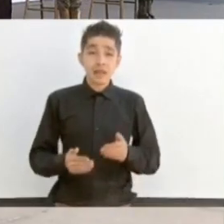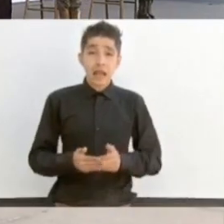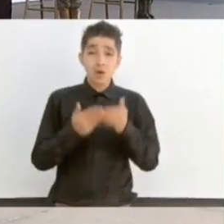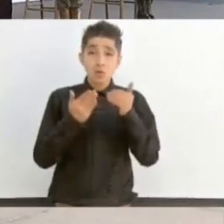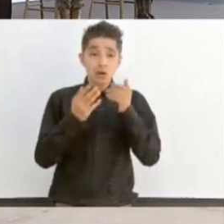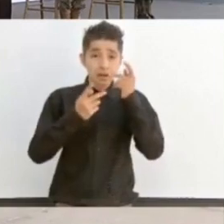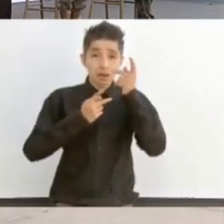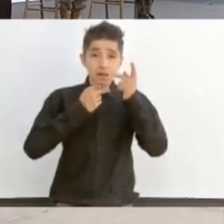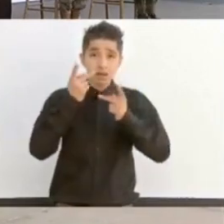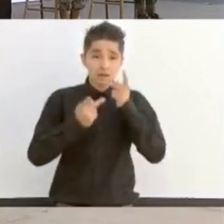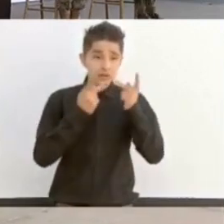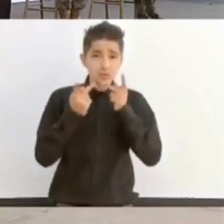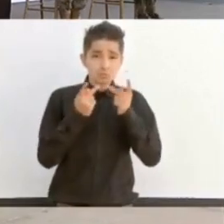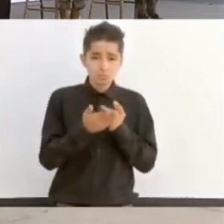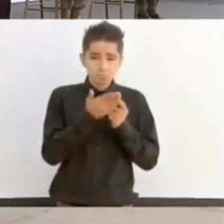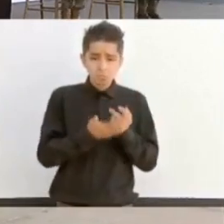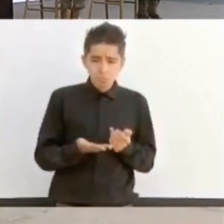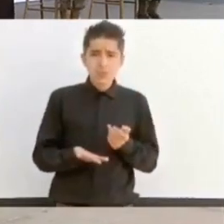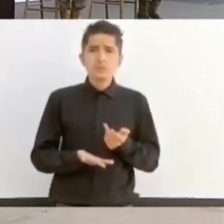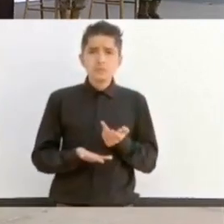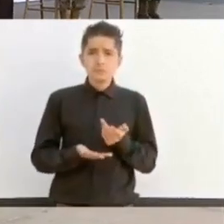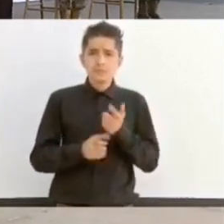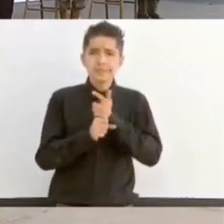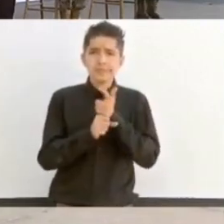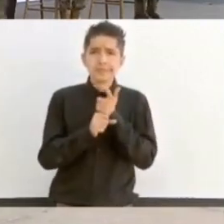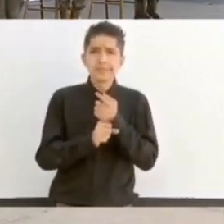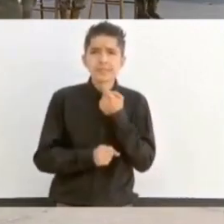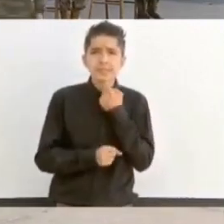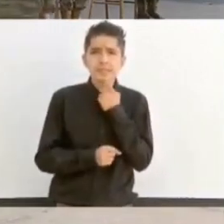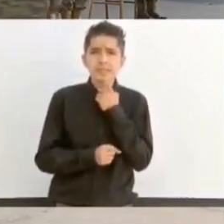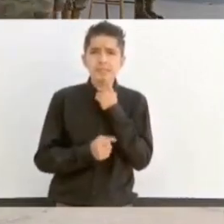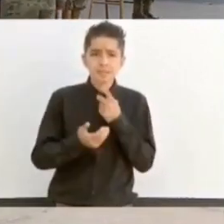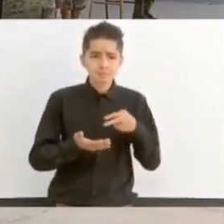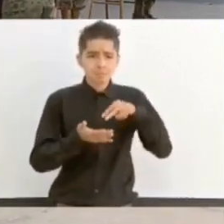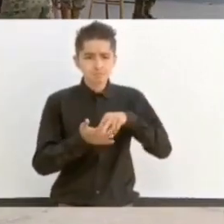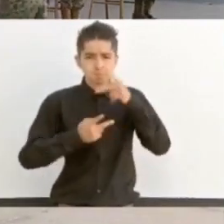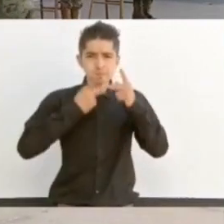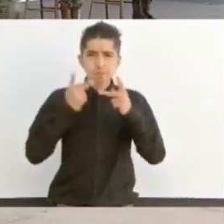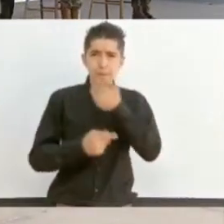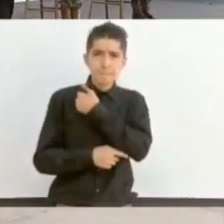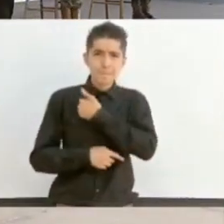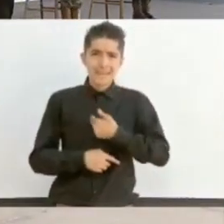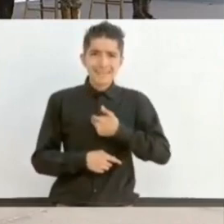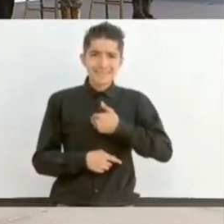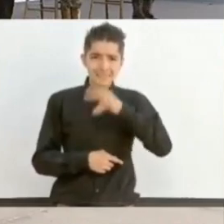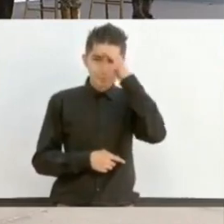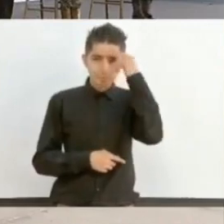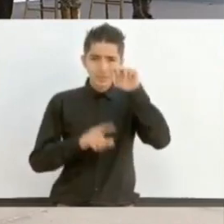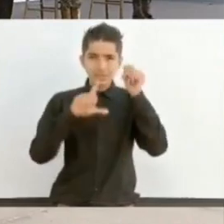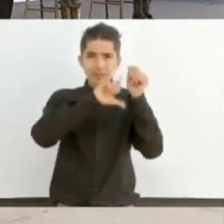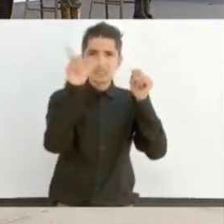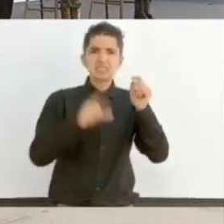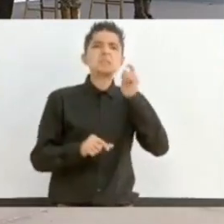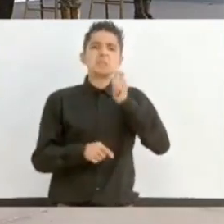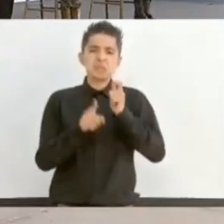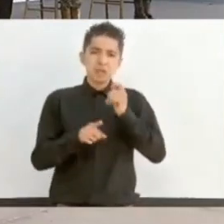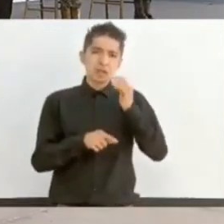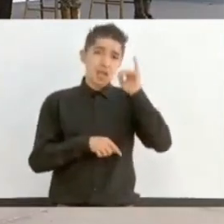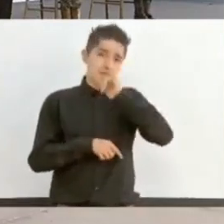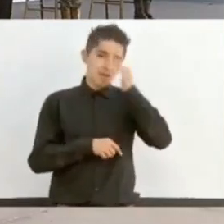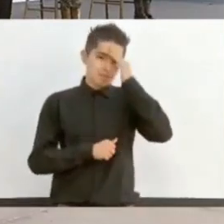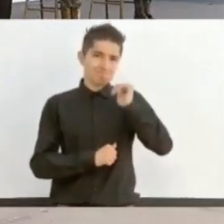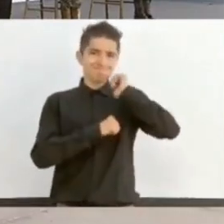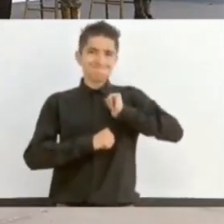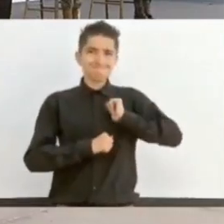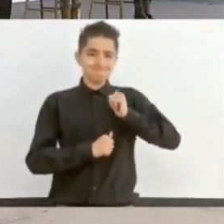Escuchemos el mensaje que dirige el licenciado Andrés Manuel López Obrador, presidente de la República y comandante supremo de las Fuerzas